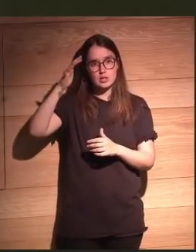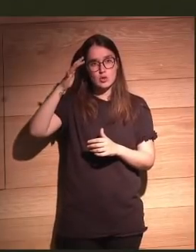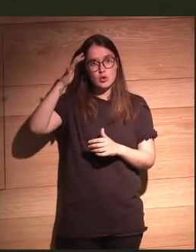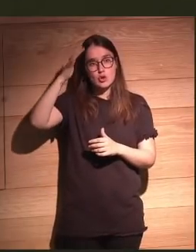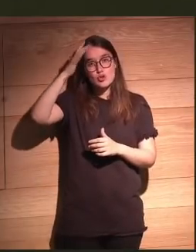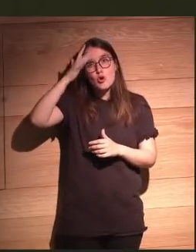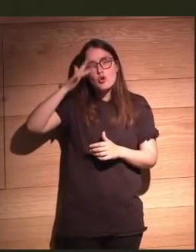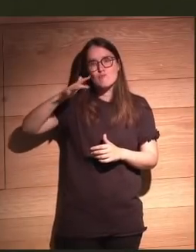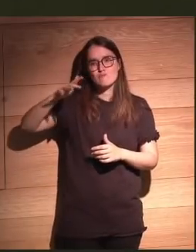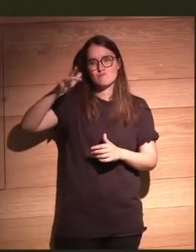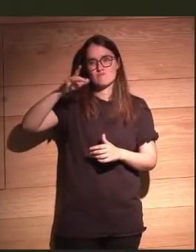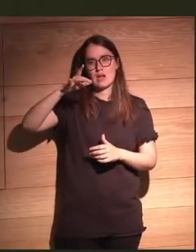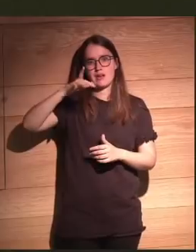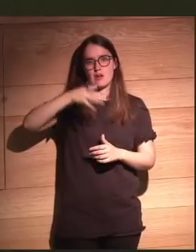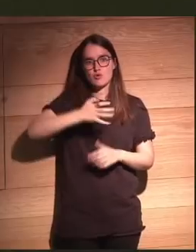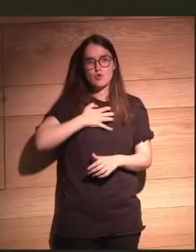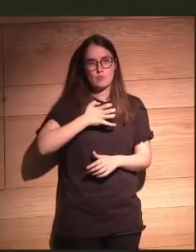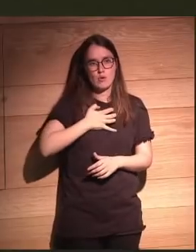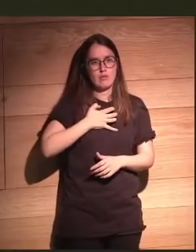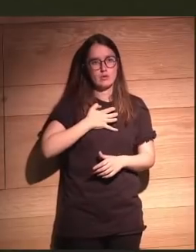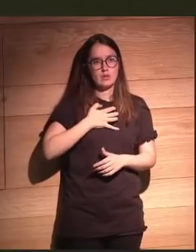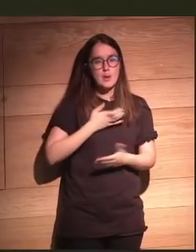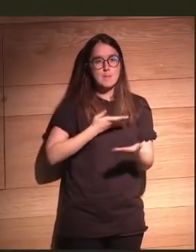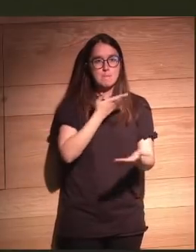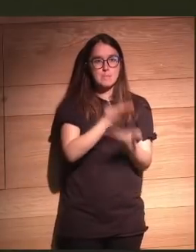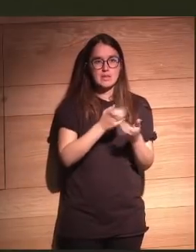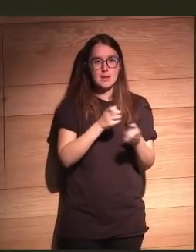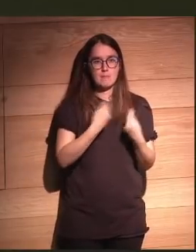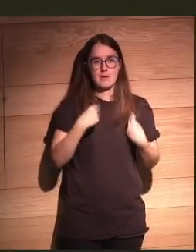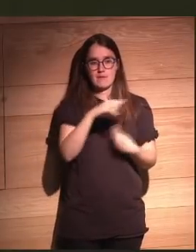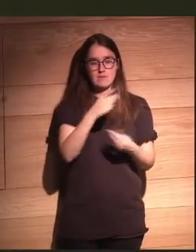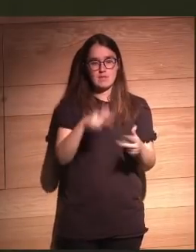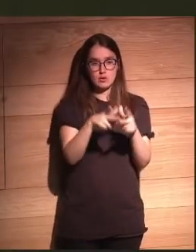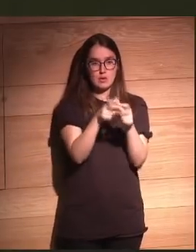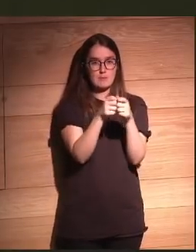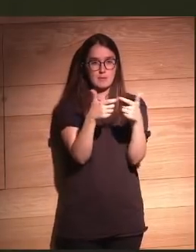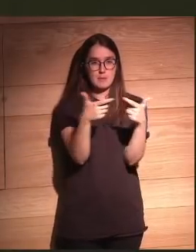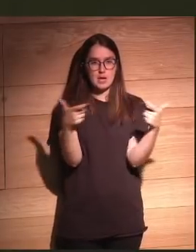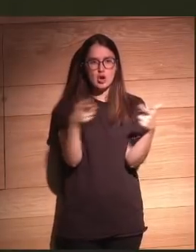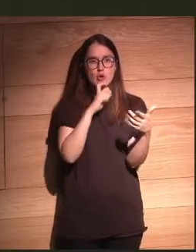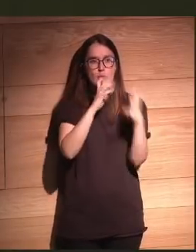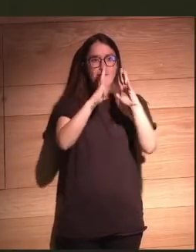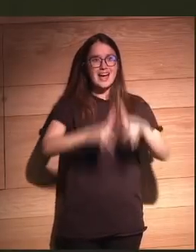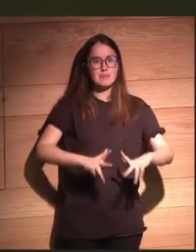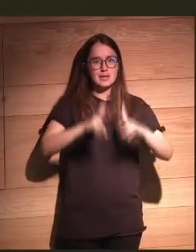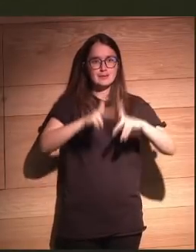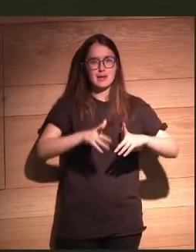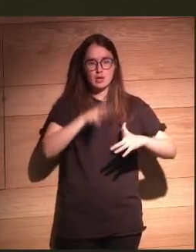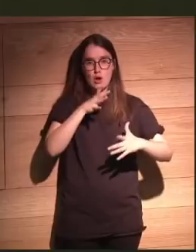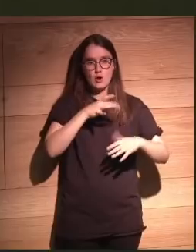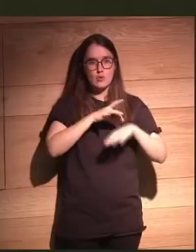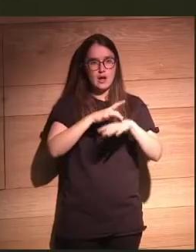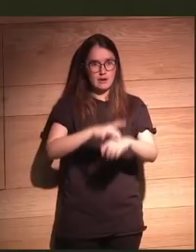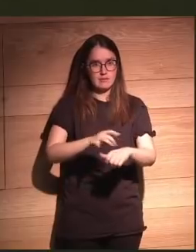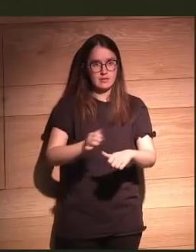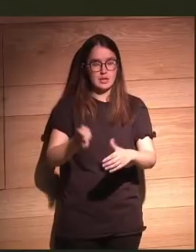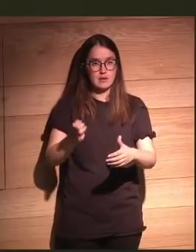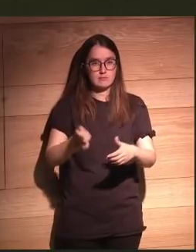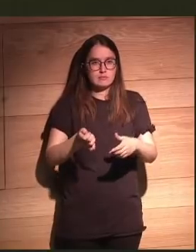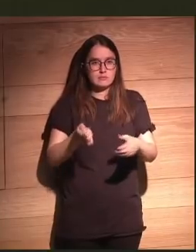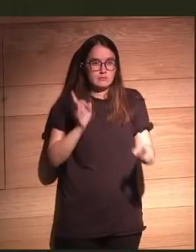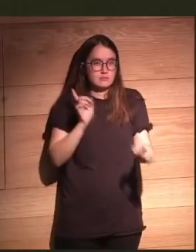imagino cómo, aunque pidamos más vivienda social, la administración puede convertirse en un agente más